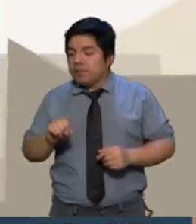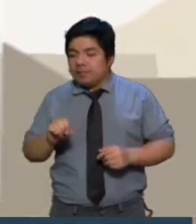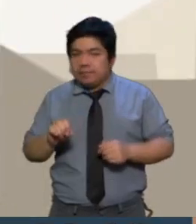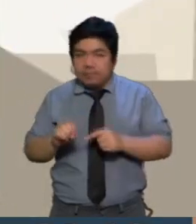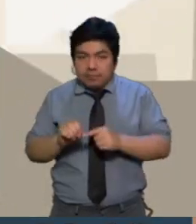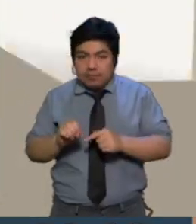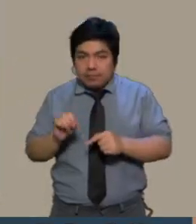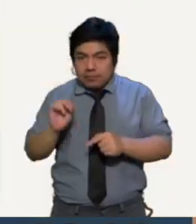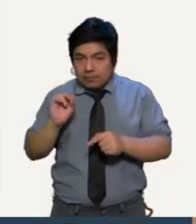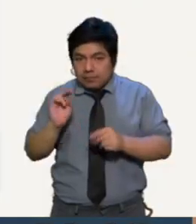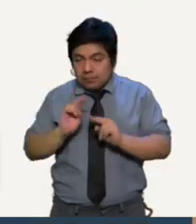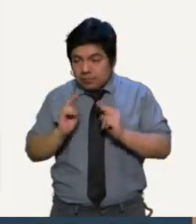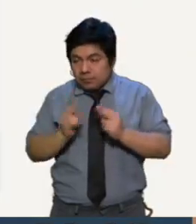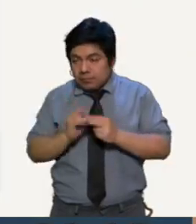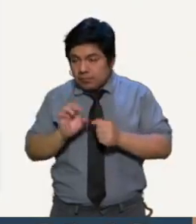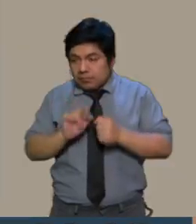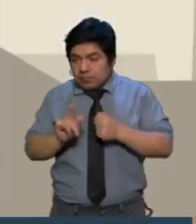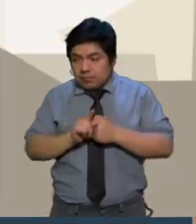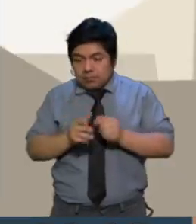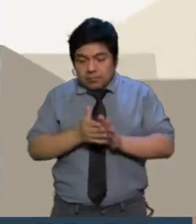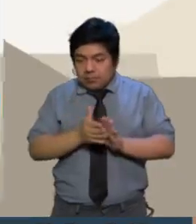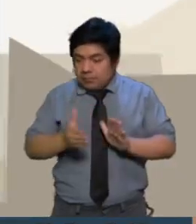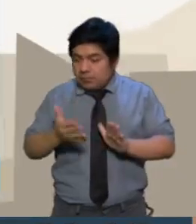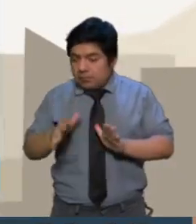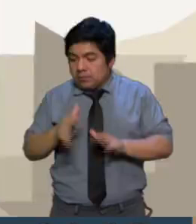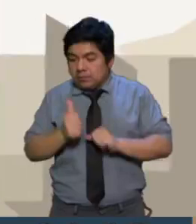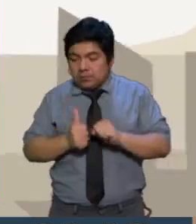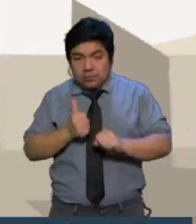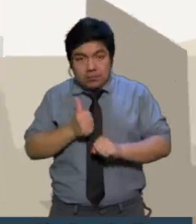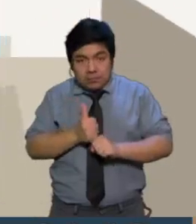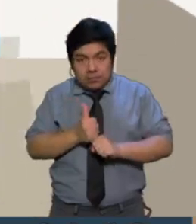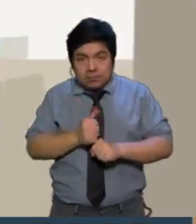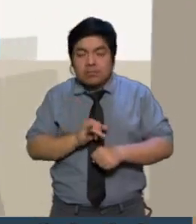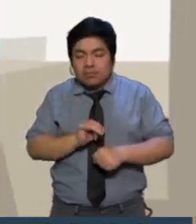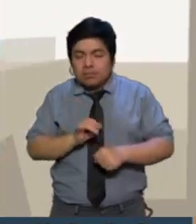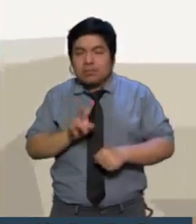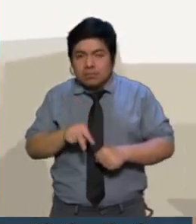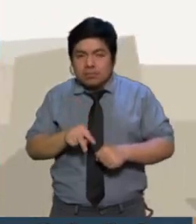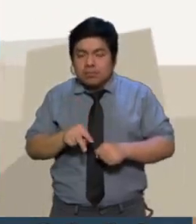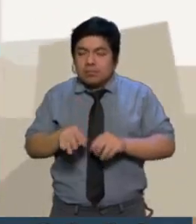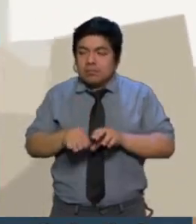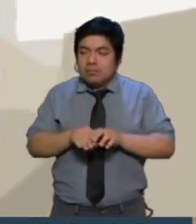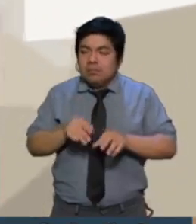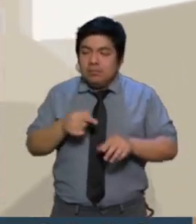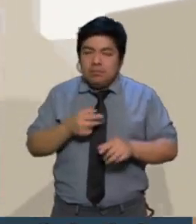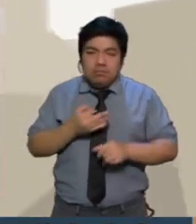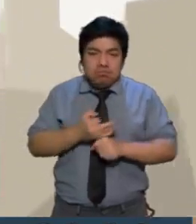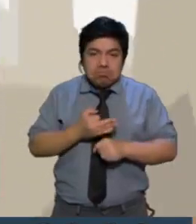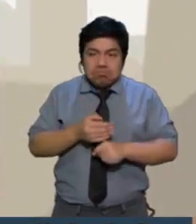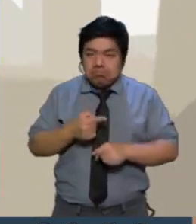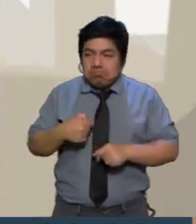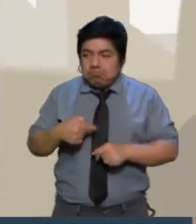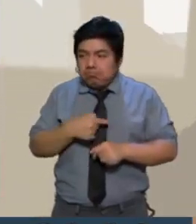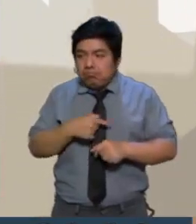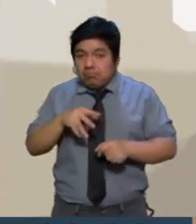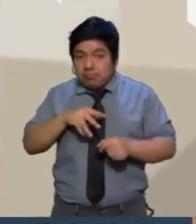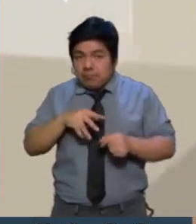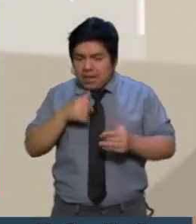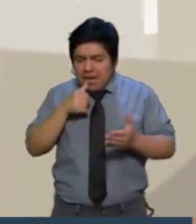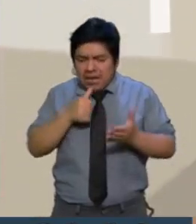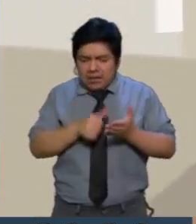La Unión Europea lo extendió por 10 años. Efectivamente, como comentas, tenemos un